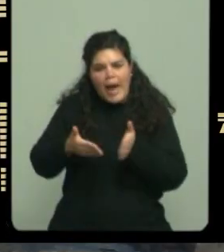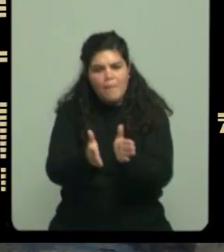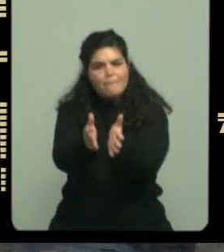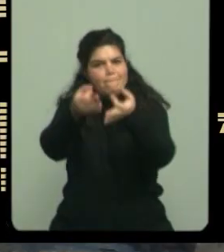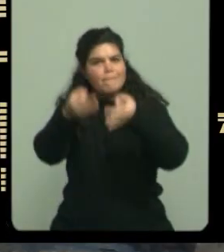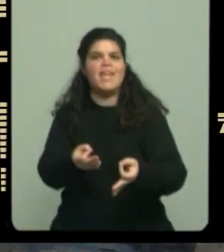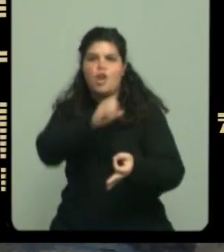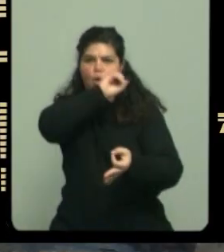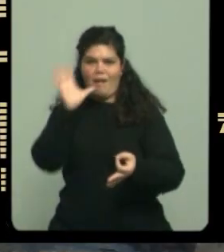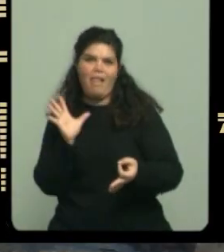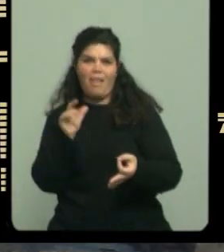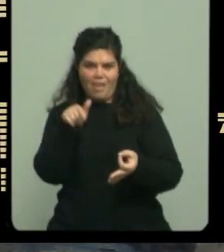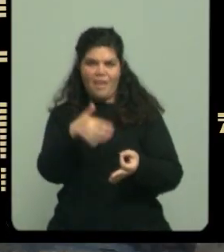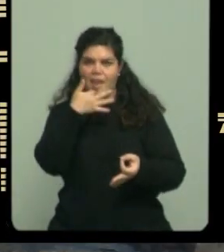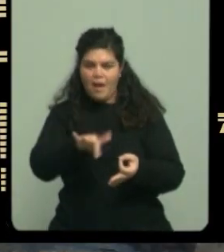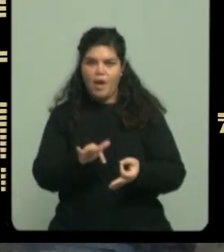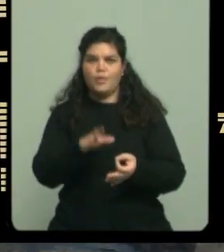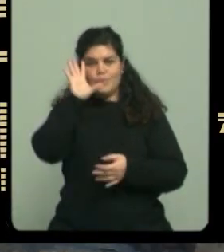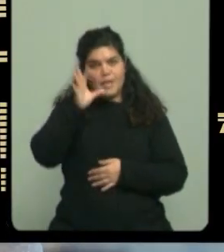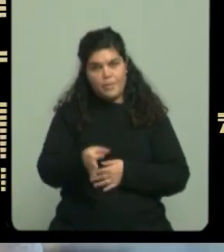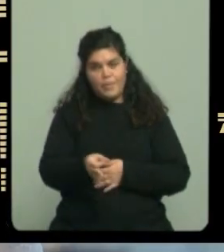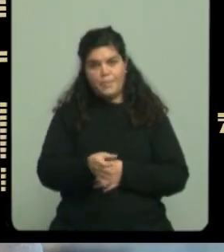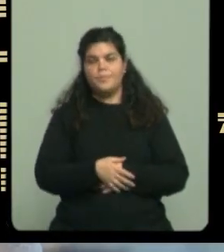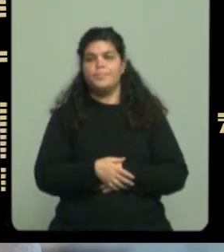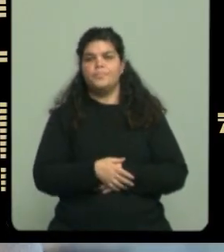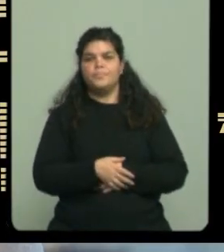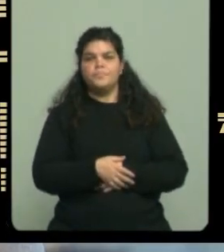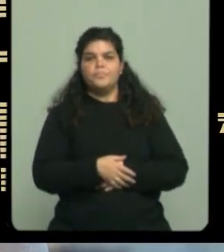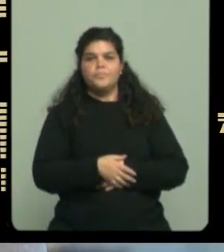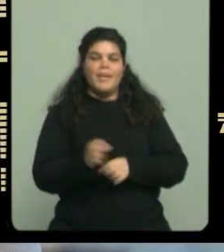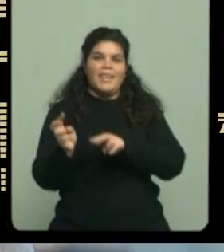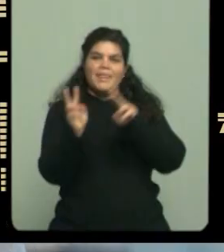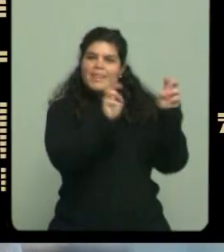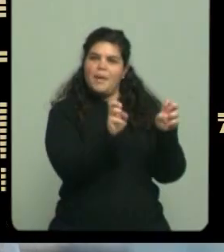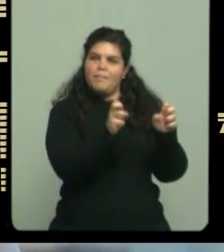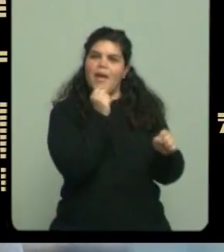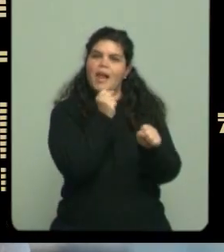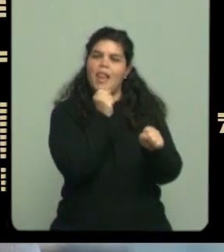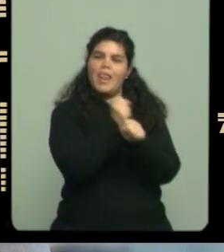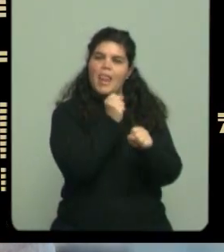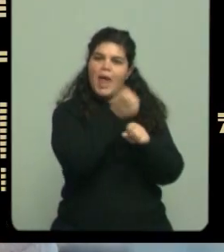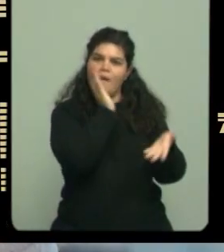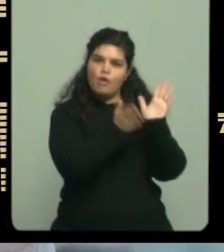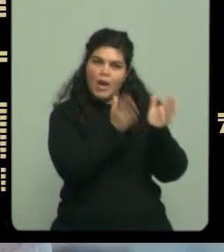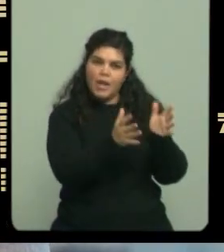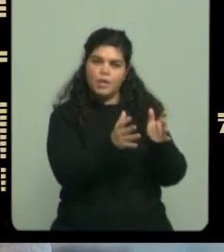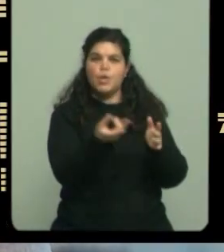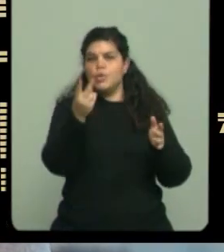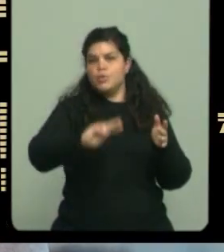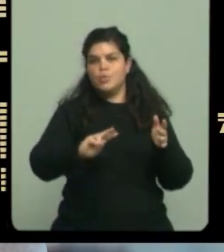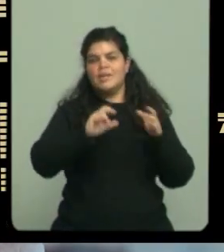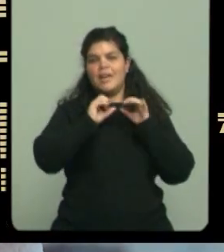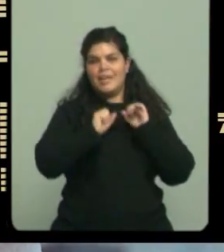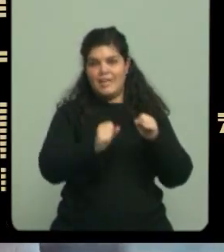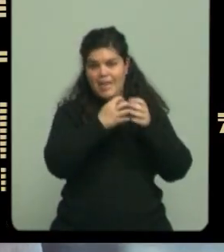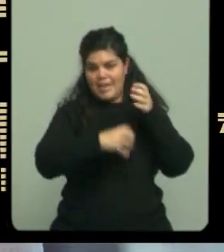al contrario, tratan de guiarlos. De guiar, ¿no? Sí. Después está, en el caso de violencia laboral, está la Subsecretaría